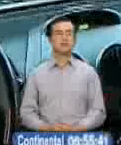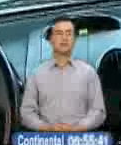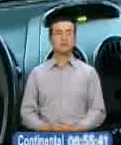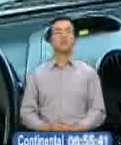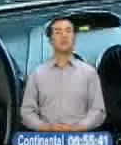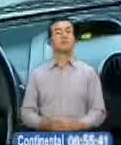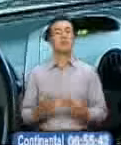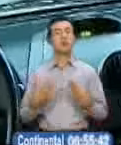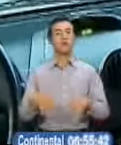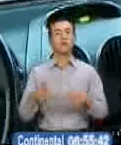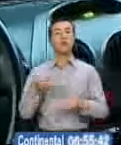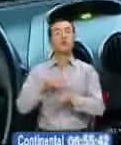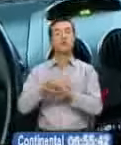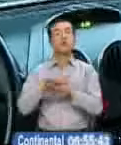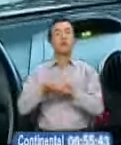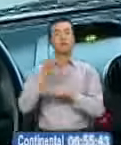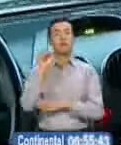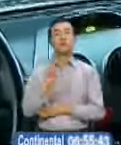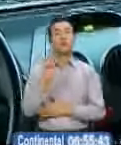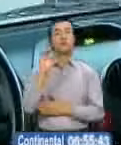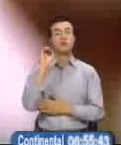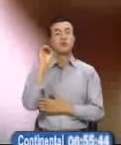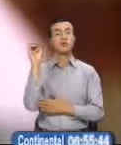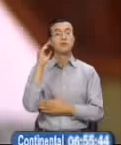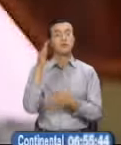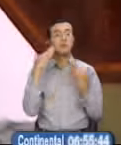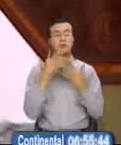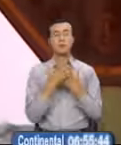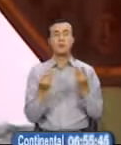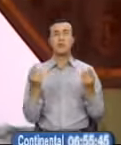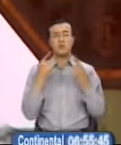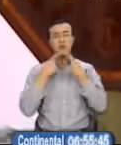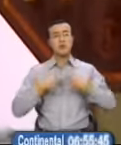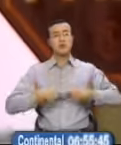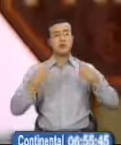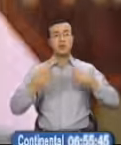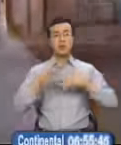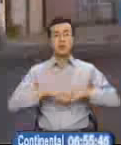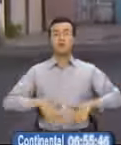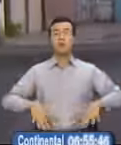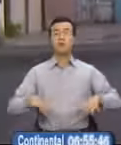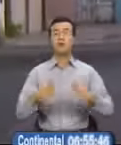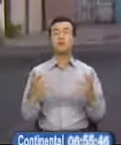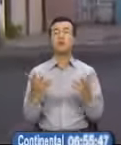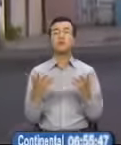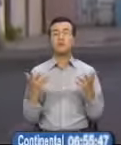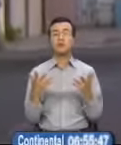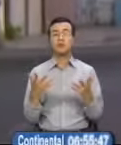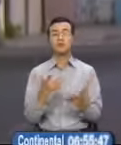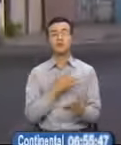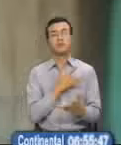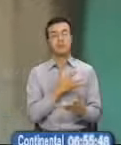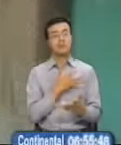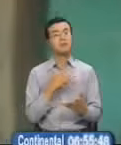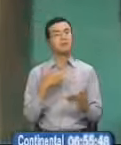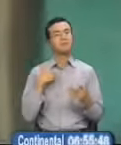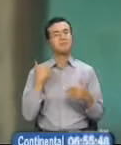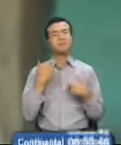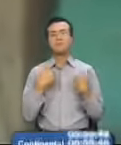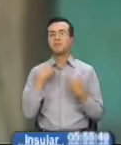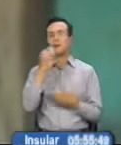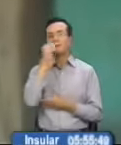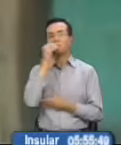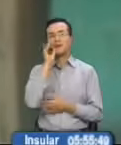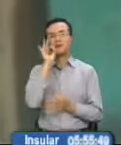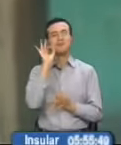Cae la calurosa tarde en el suroeste de Guayaquil, donde muchos dicen que las papas queman, pero donde se vive y se come mejor que en cualquier